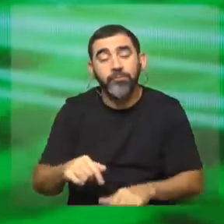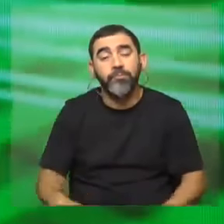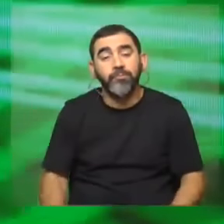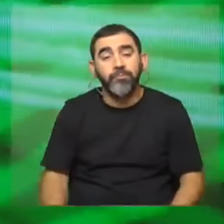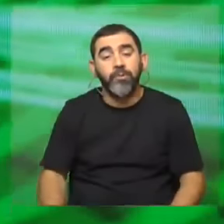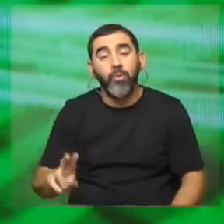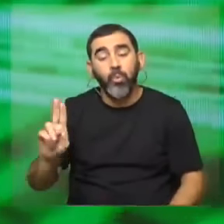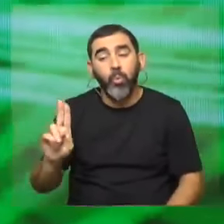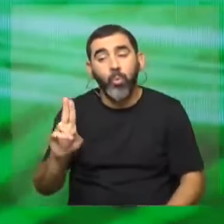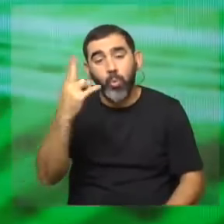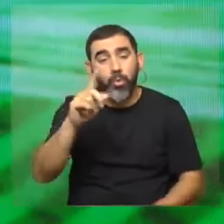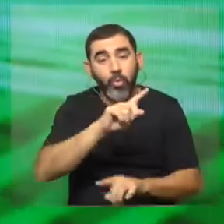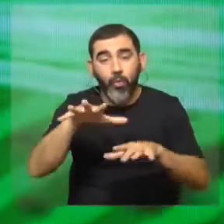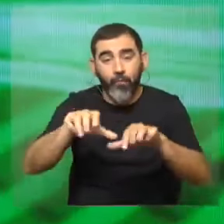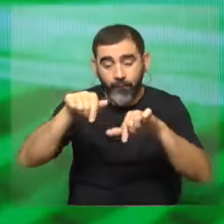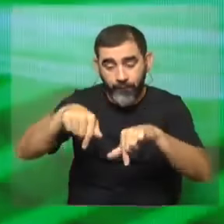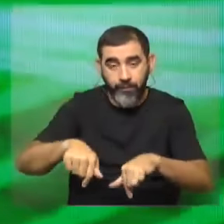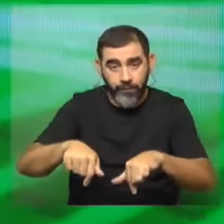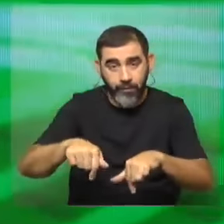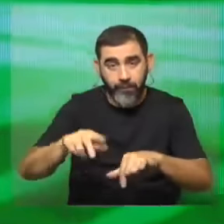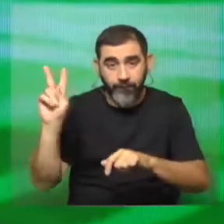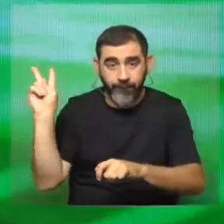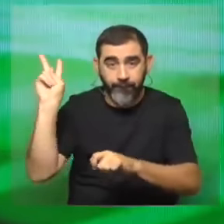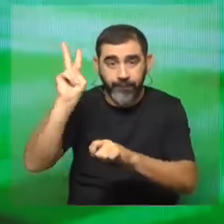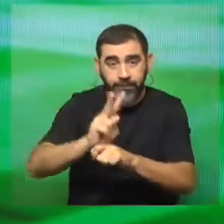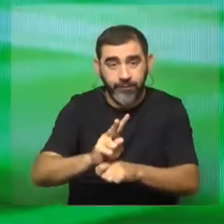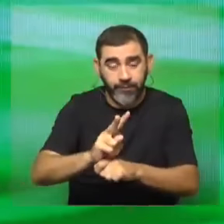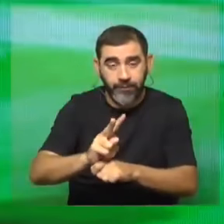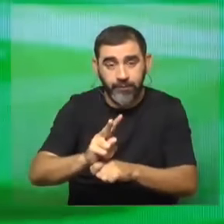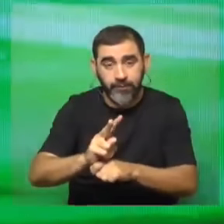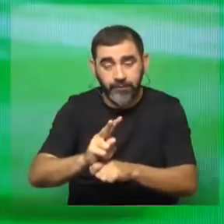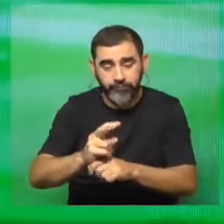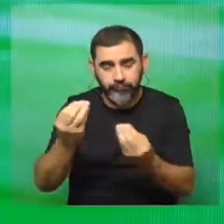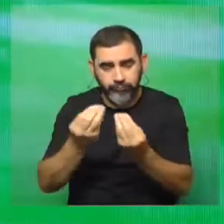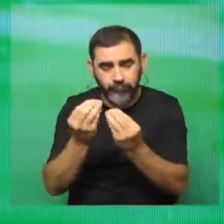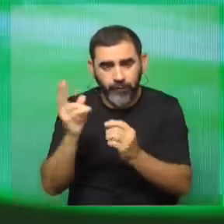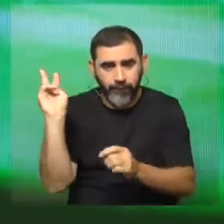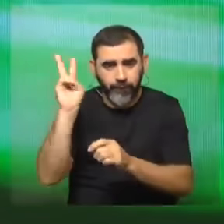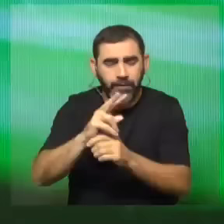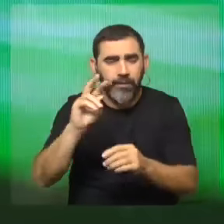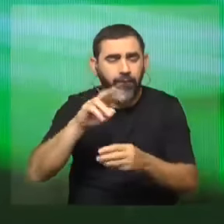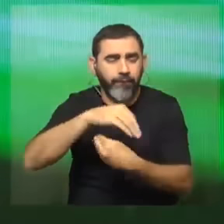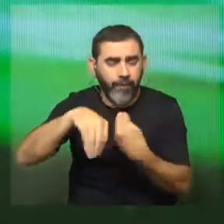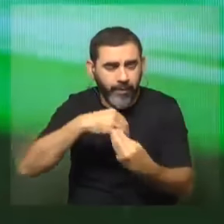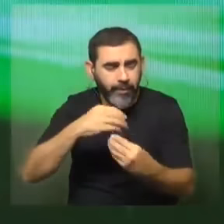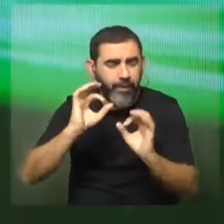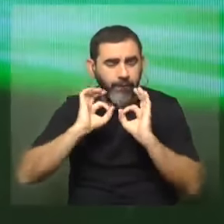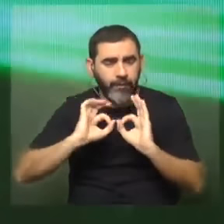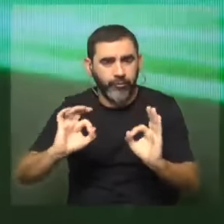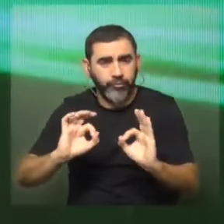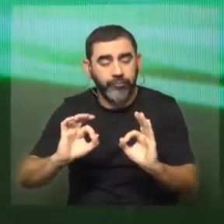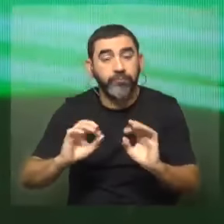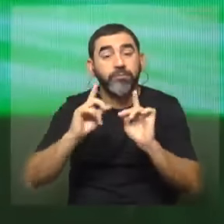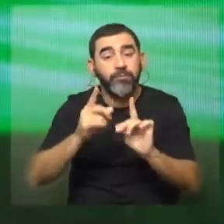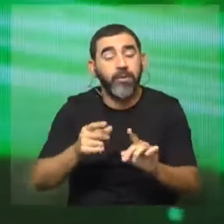término uruguayos no residentes que es una época del año que vienen muchos visitar su familia y ha su vacación